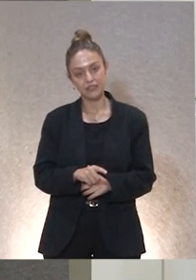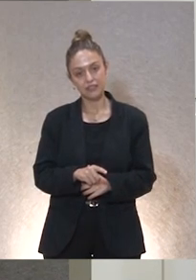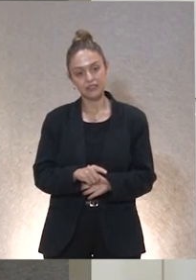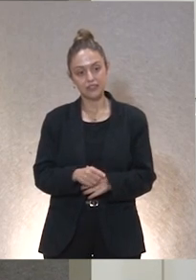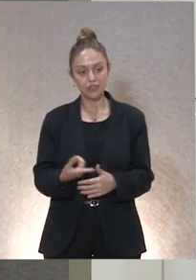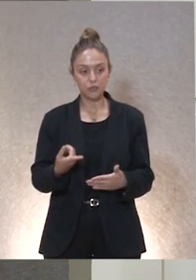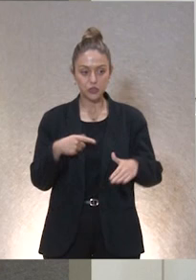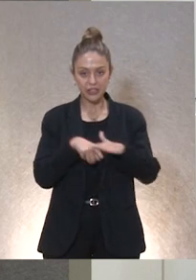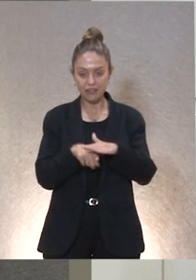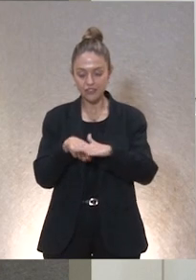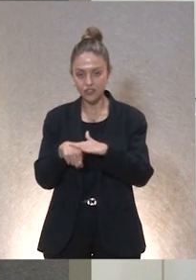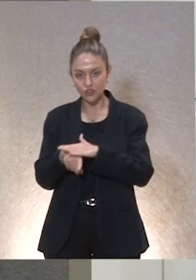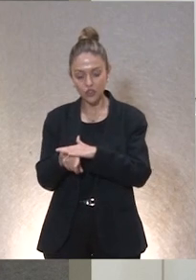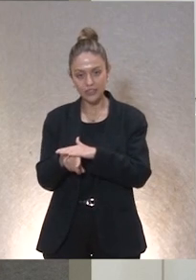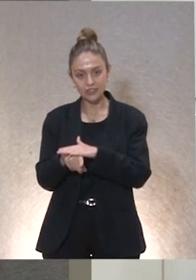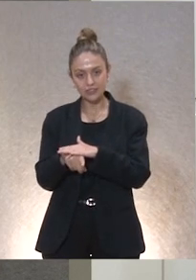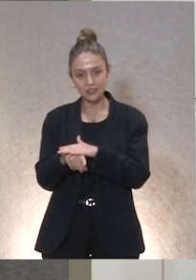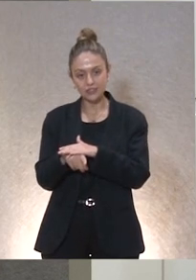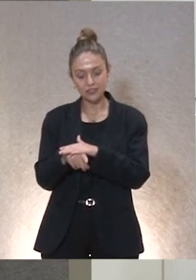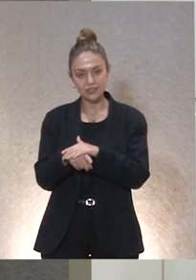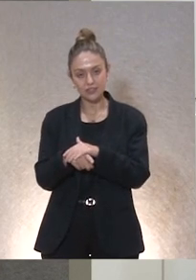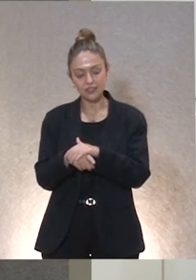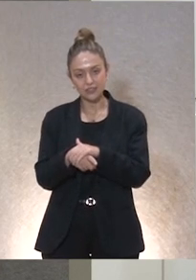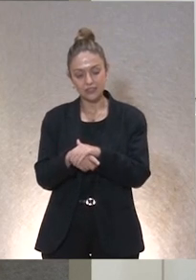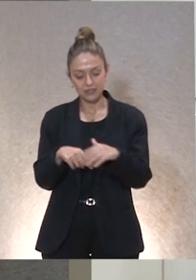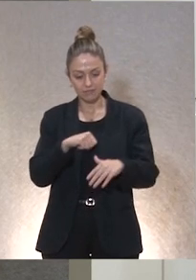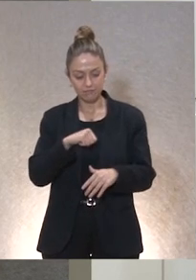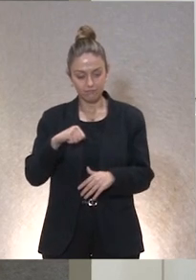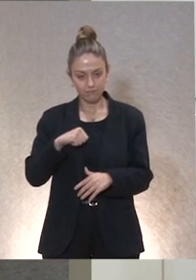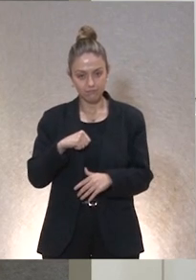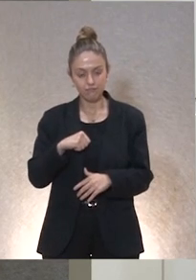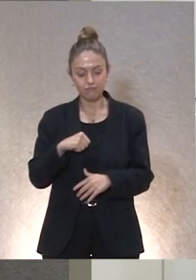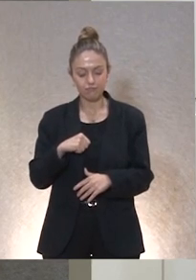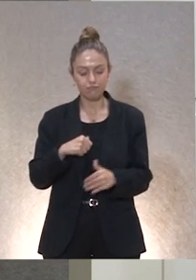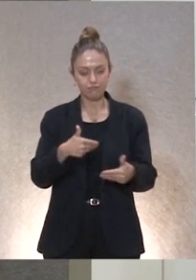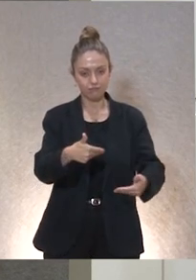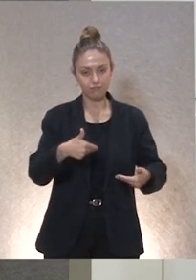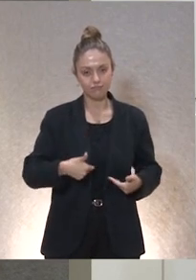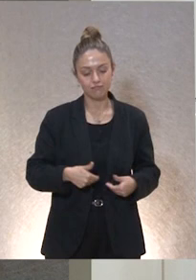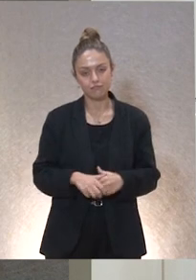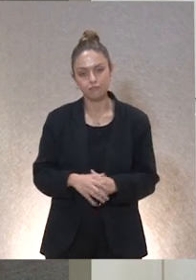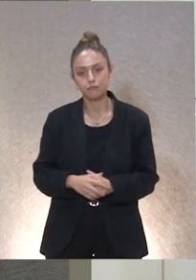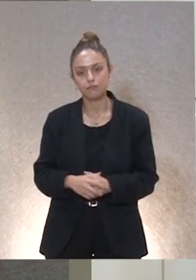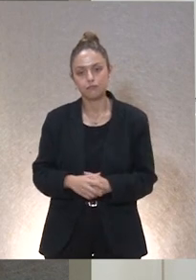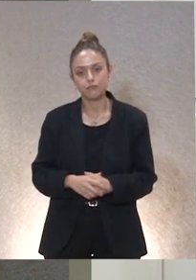autogestores Pues también también ayudaron no